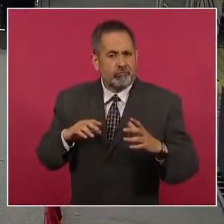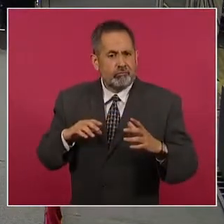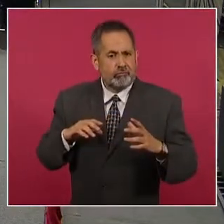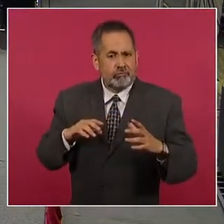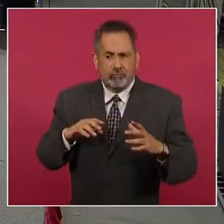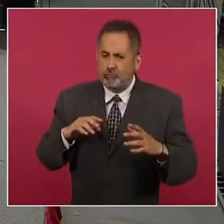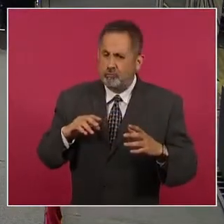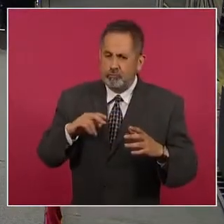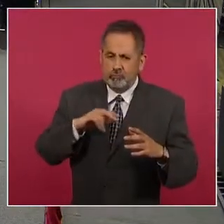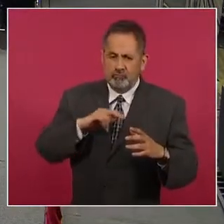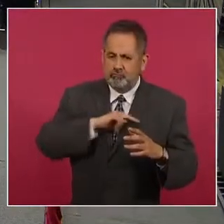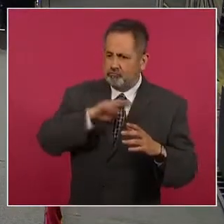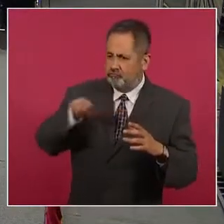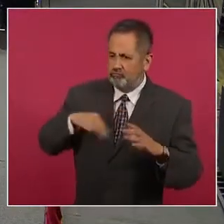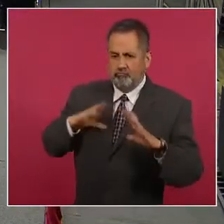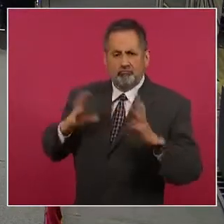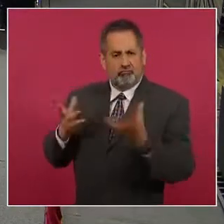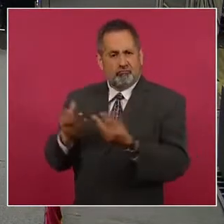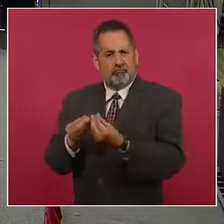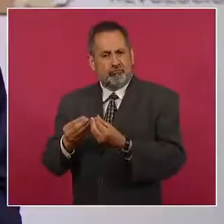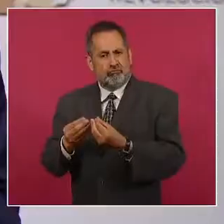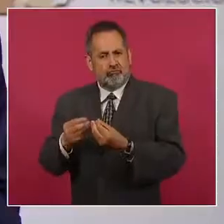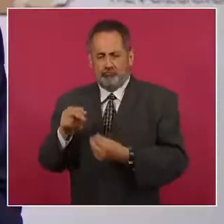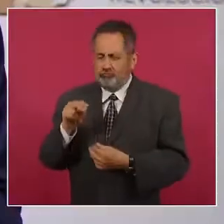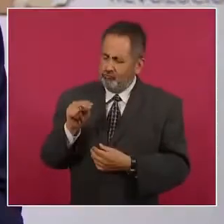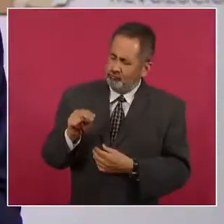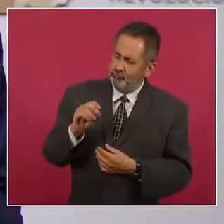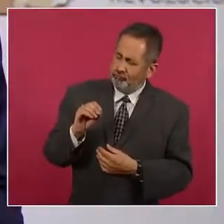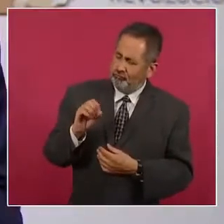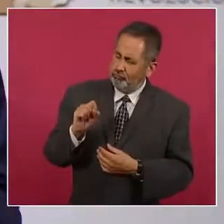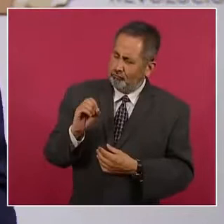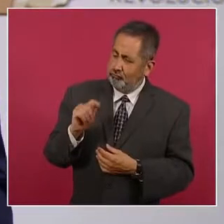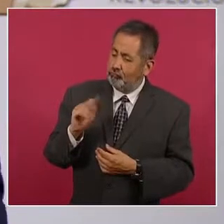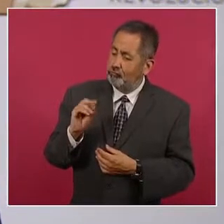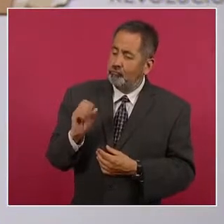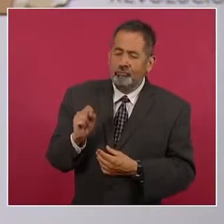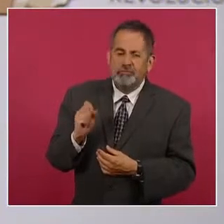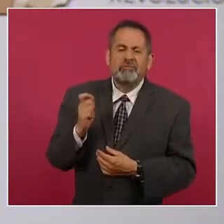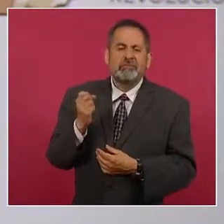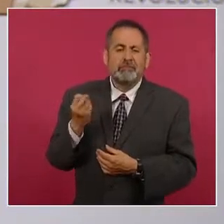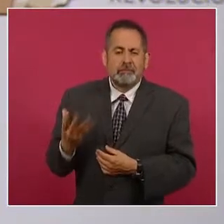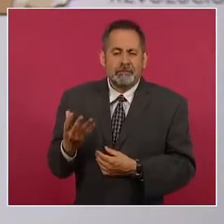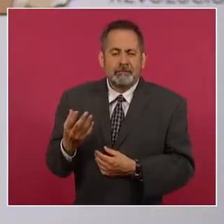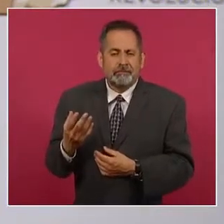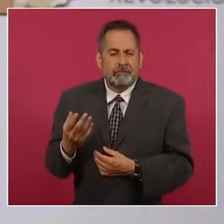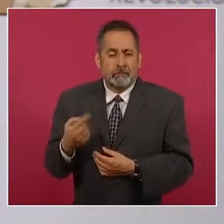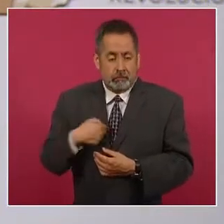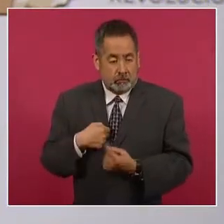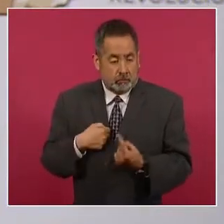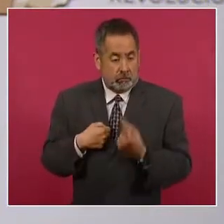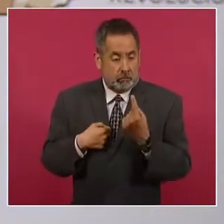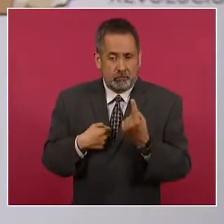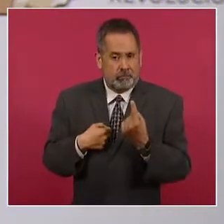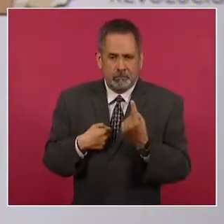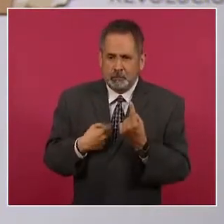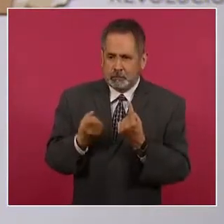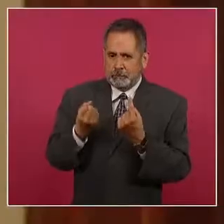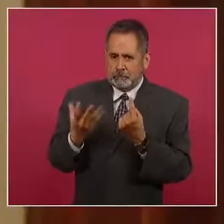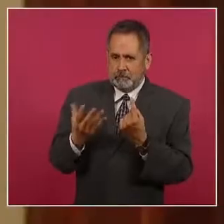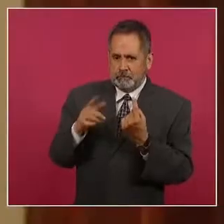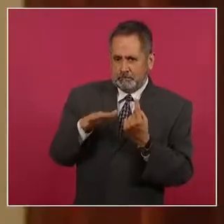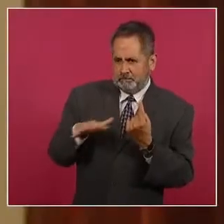en plural, porque esta no es una labor de un solo hombre o de un puñado